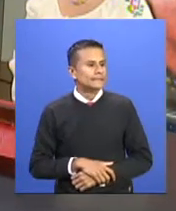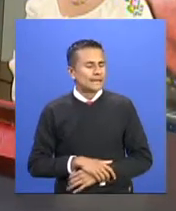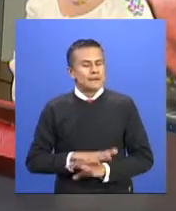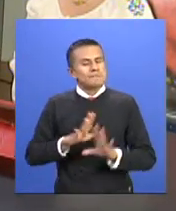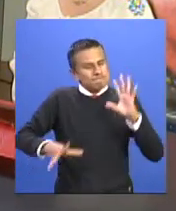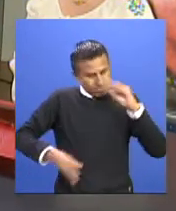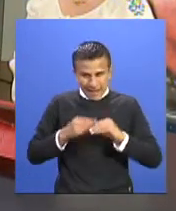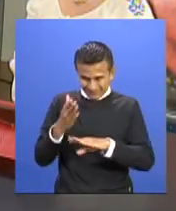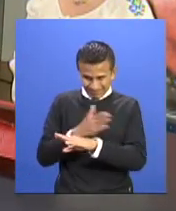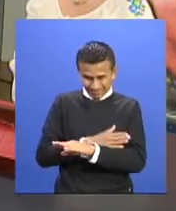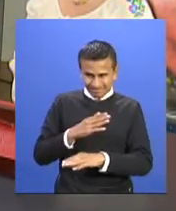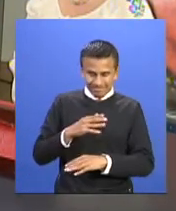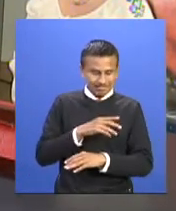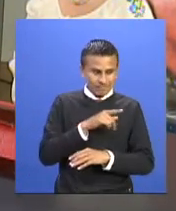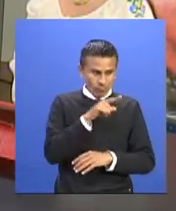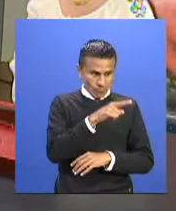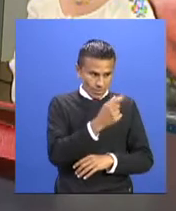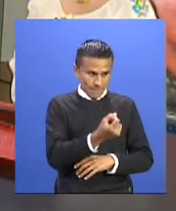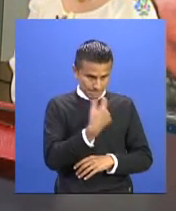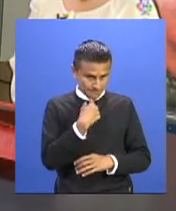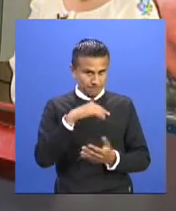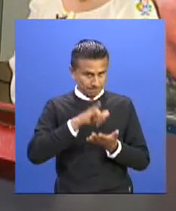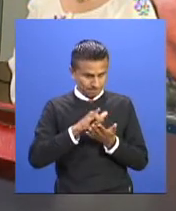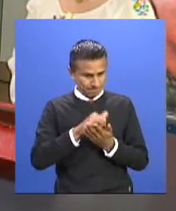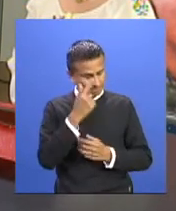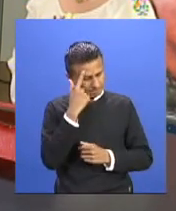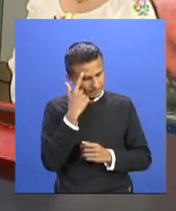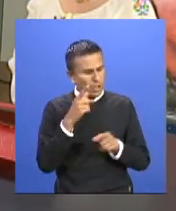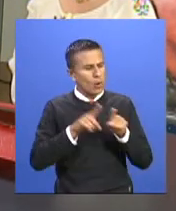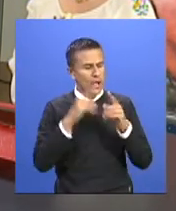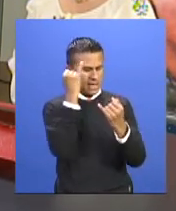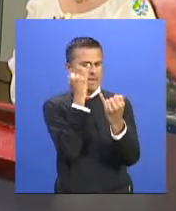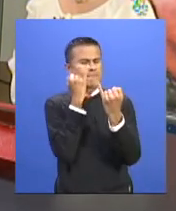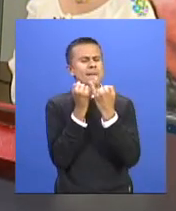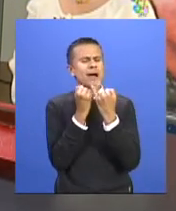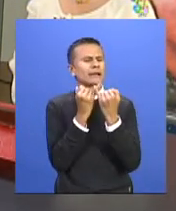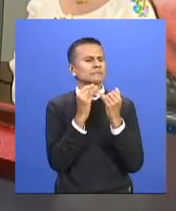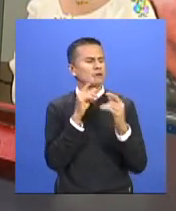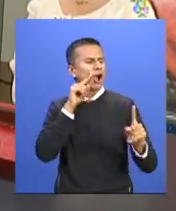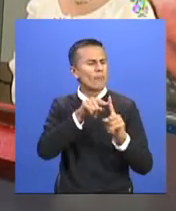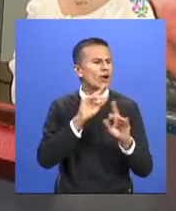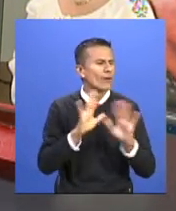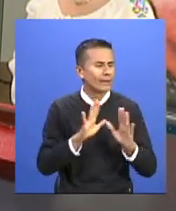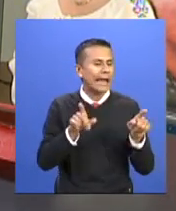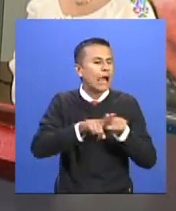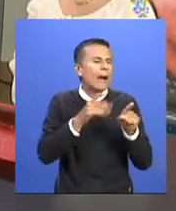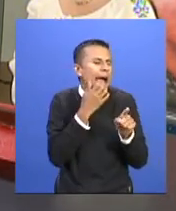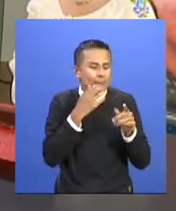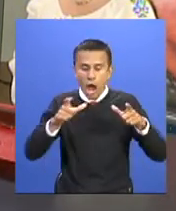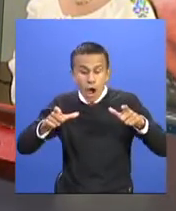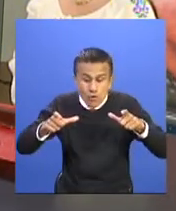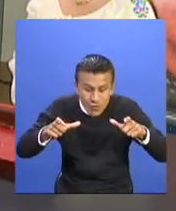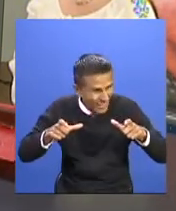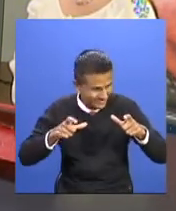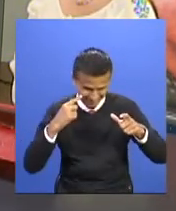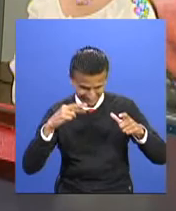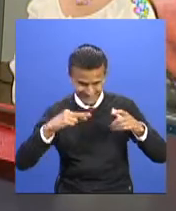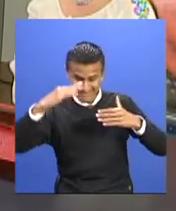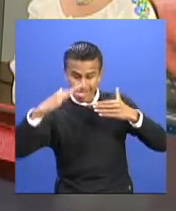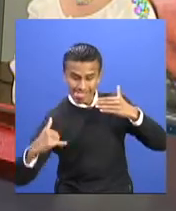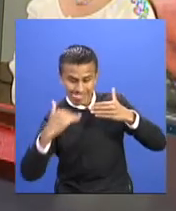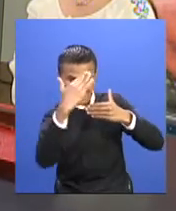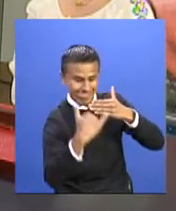parte de imagen. Lo que pasa es que, insisto, en la imagen es algo así como si fuera la crema del pastel. Entra por los